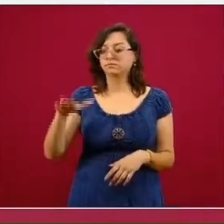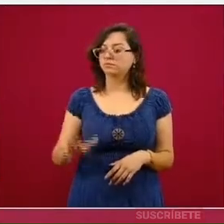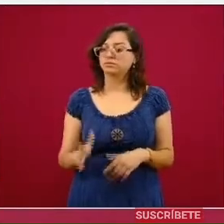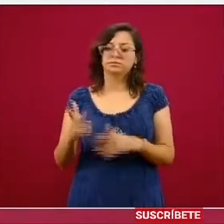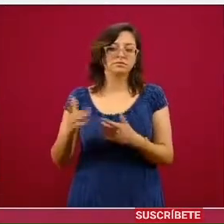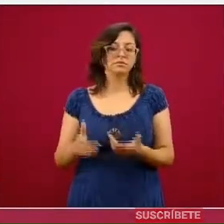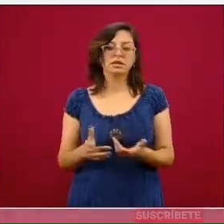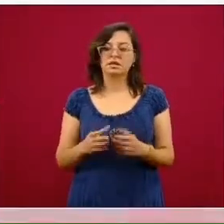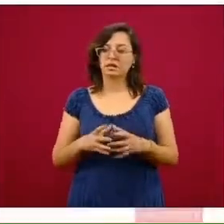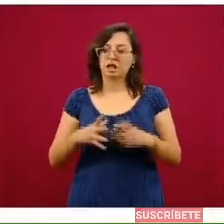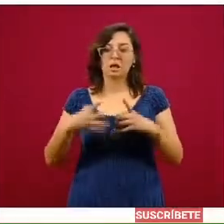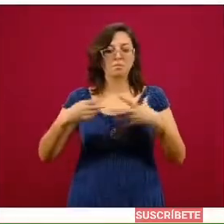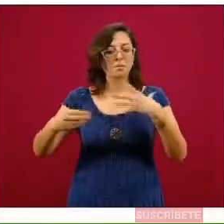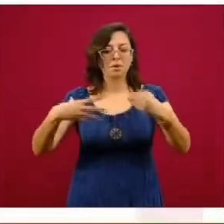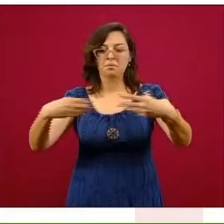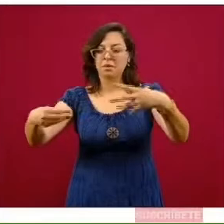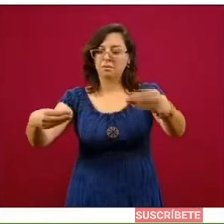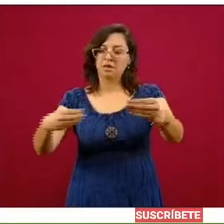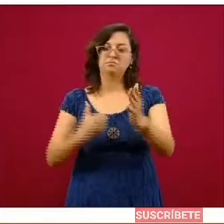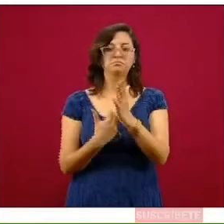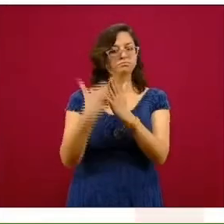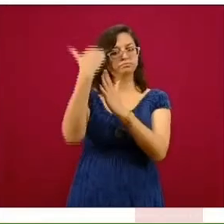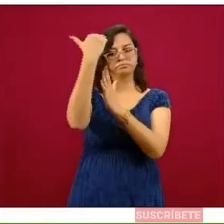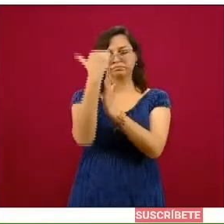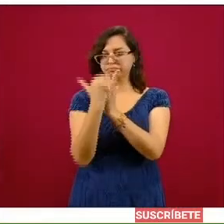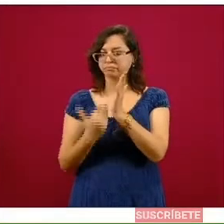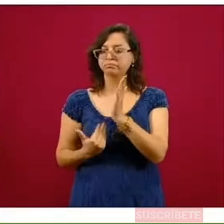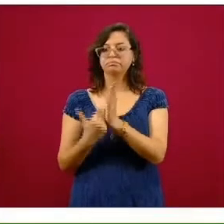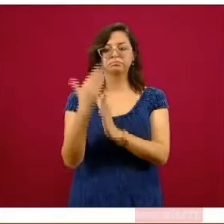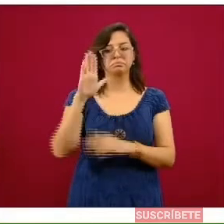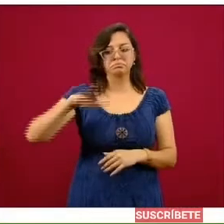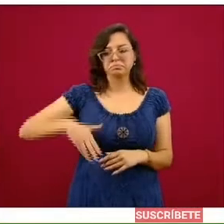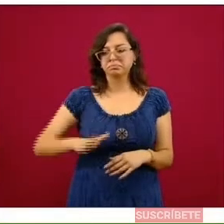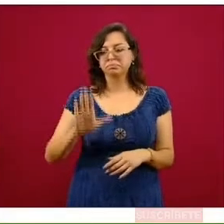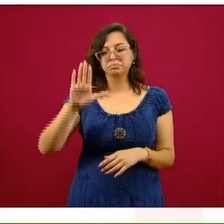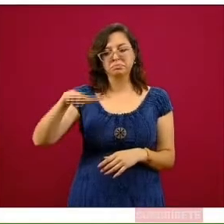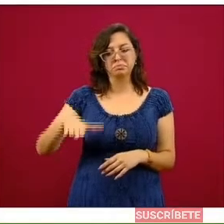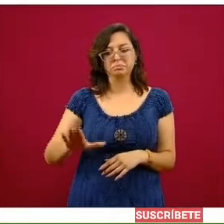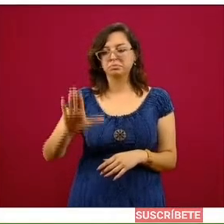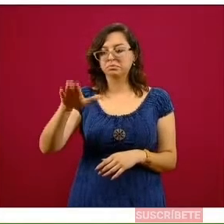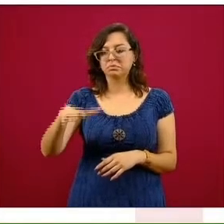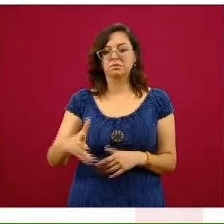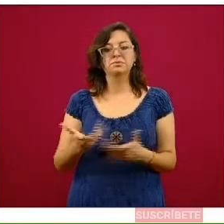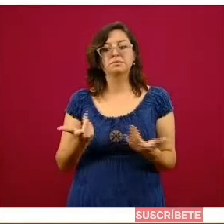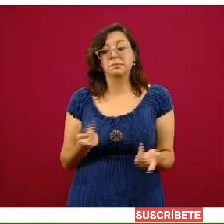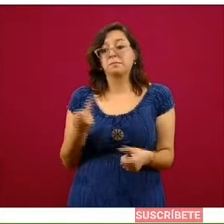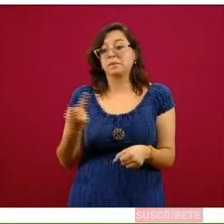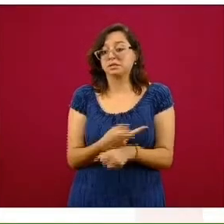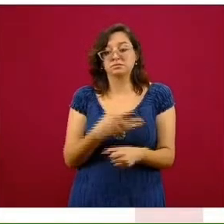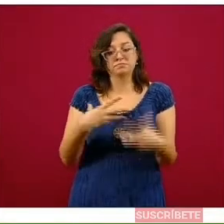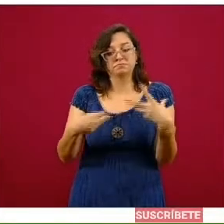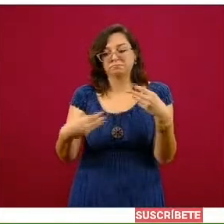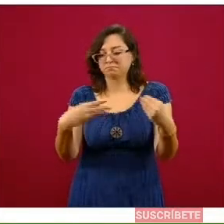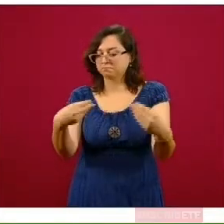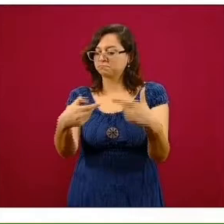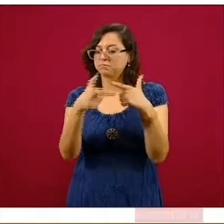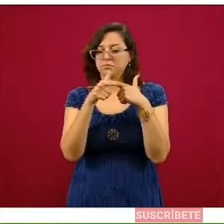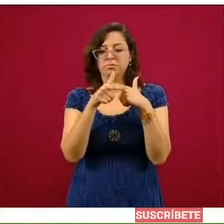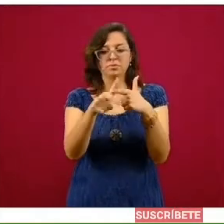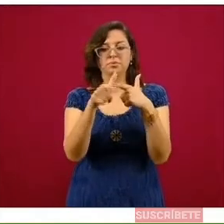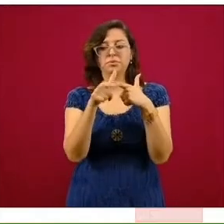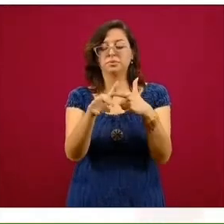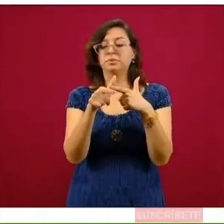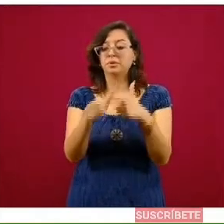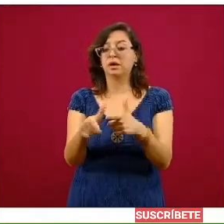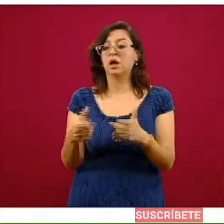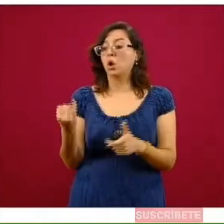ondulante este número básico de reproducción, lo cual pues no ha contribuido en un momento determinado a que la transmisión pueda disminuir.